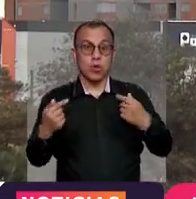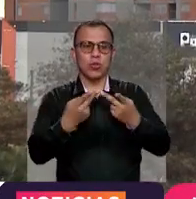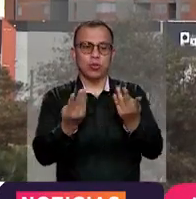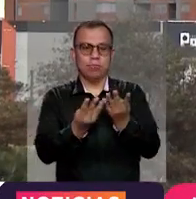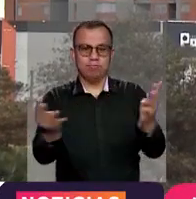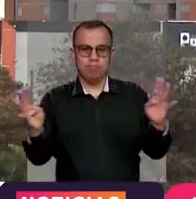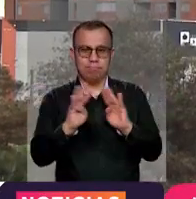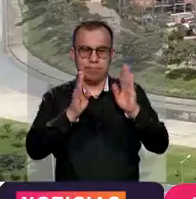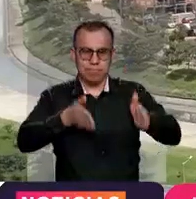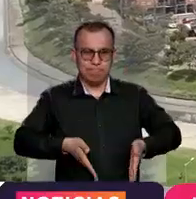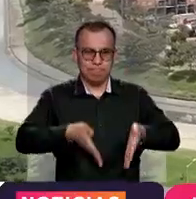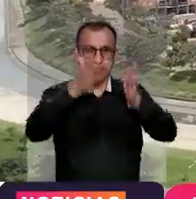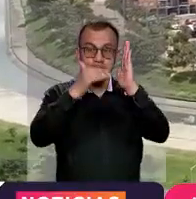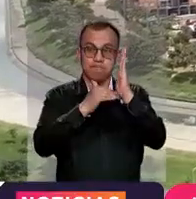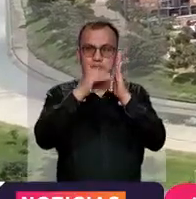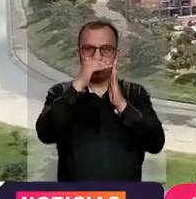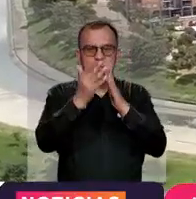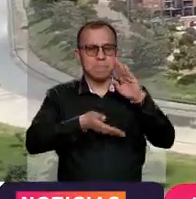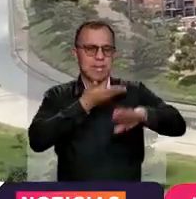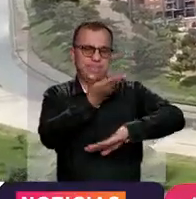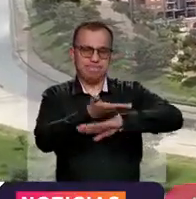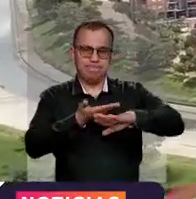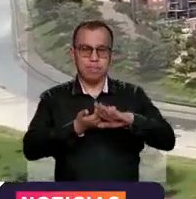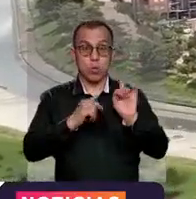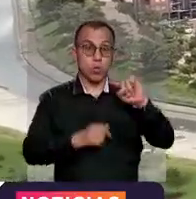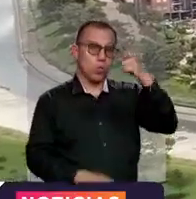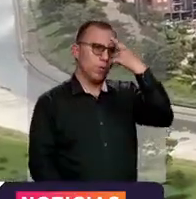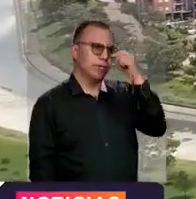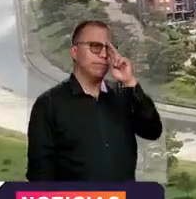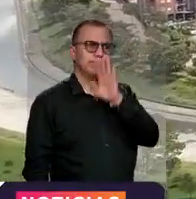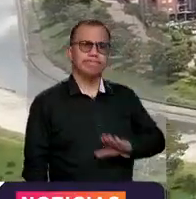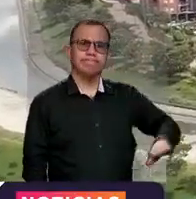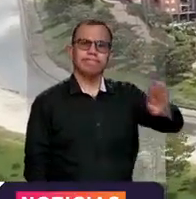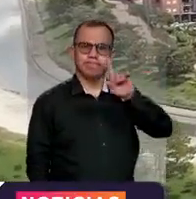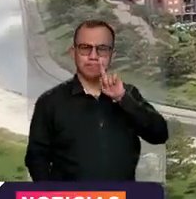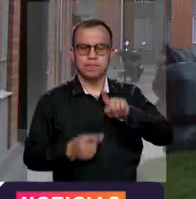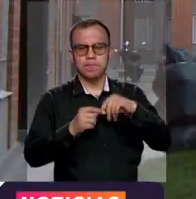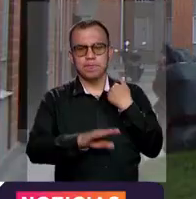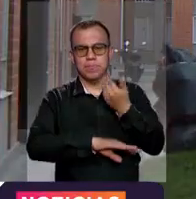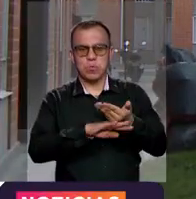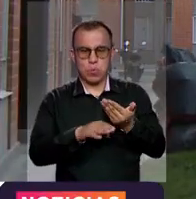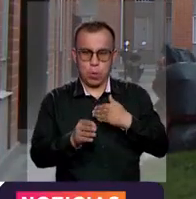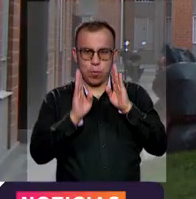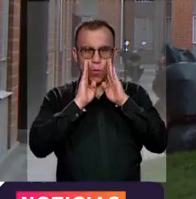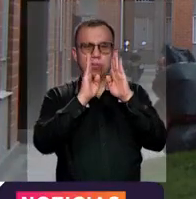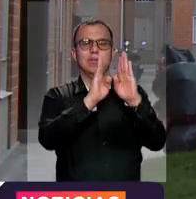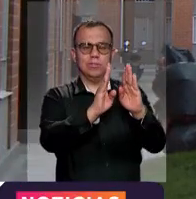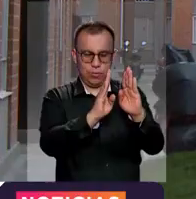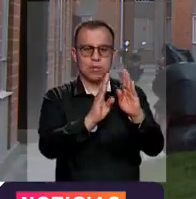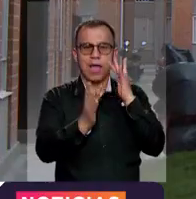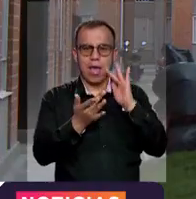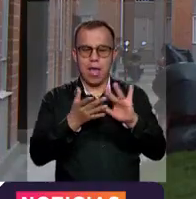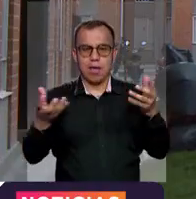residenciales. También presentaron un pliego de peticiones al gobierno nacional en el que piden una línea de atención directa,